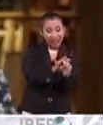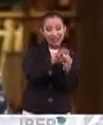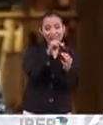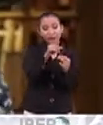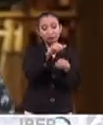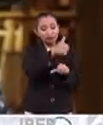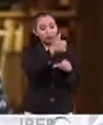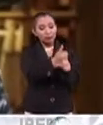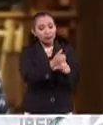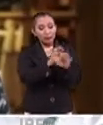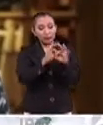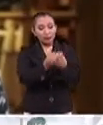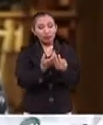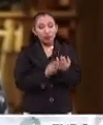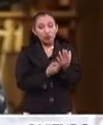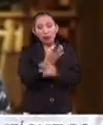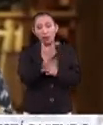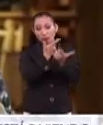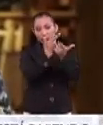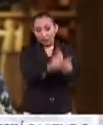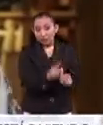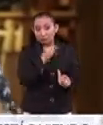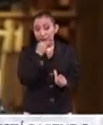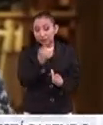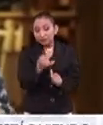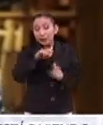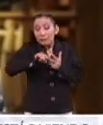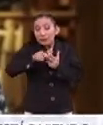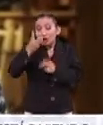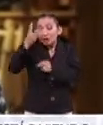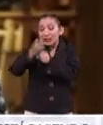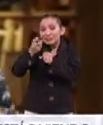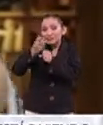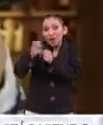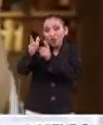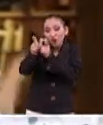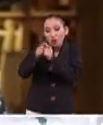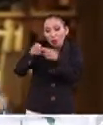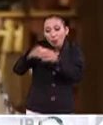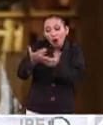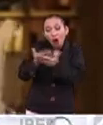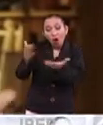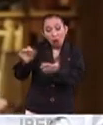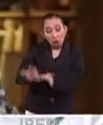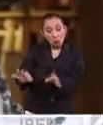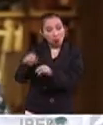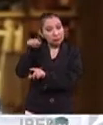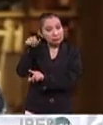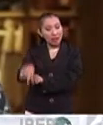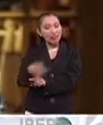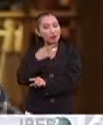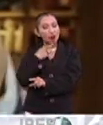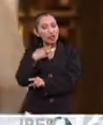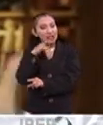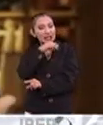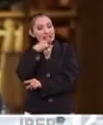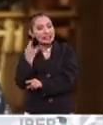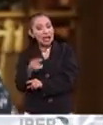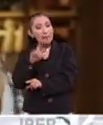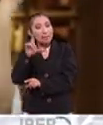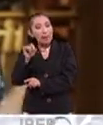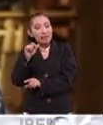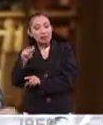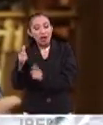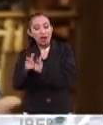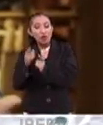consolidación del modelo neoliberal en chile- y surge esta tercera fuerza hoy día es un actor ineludible de la política chilena con 20